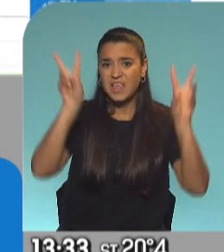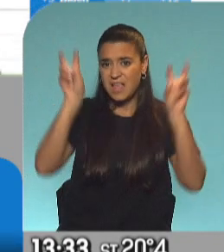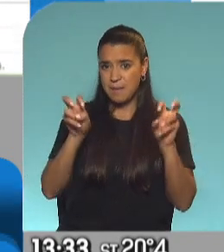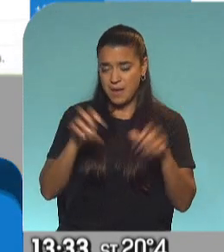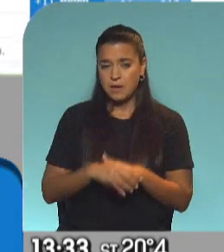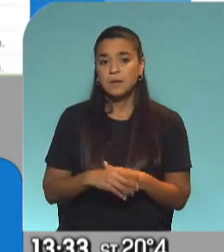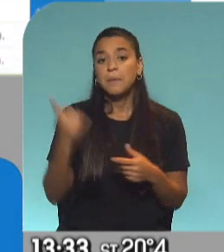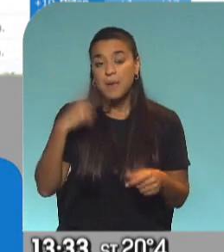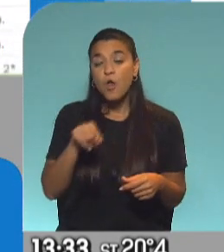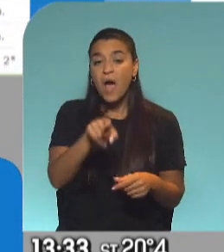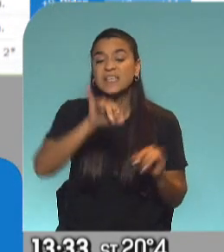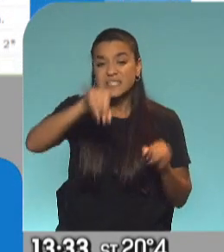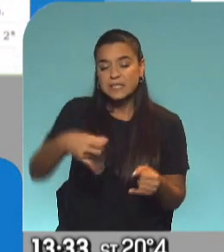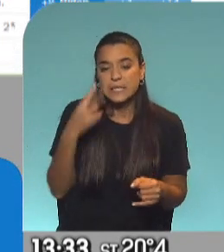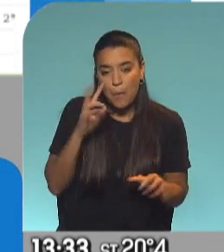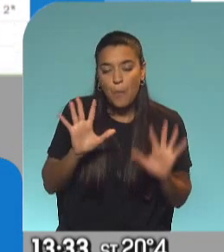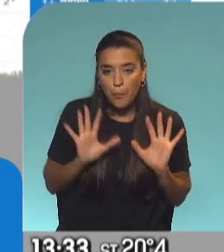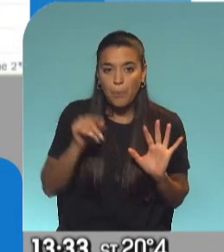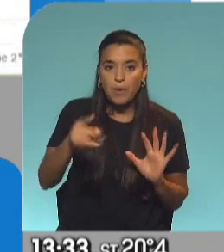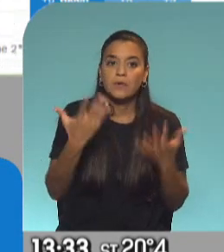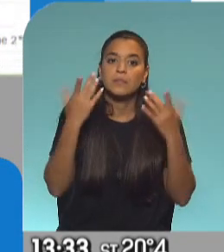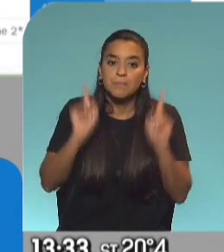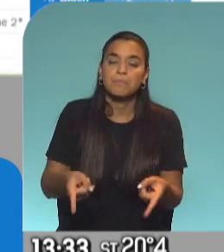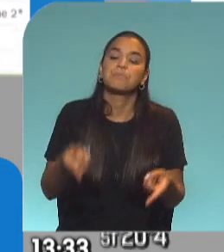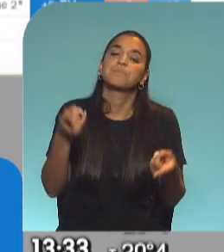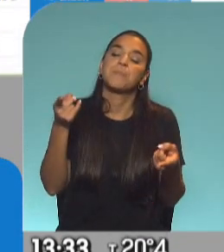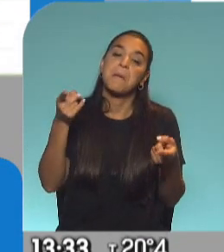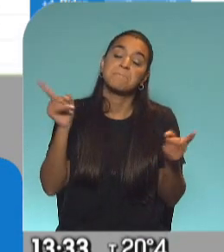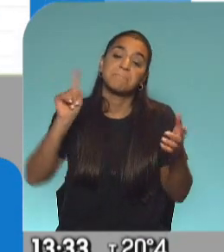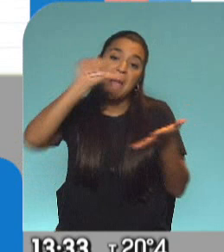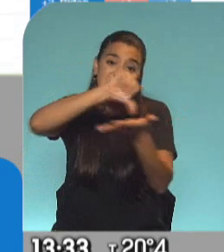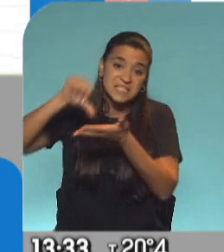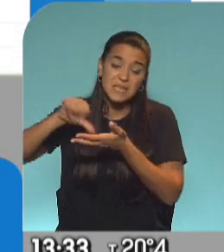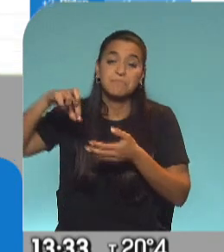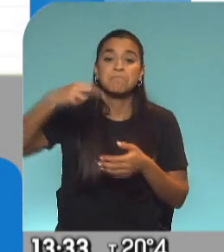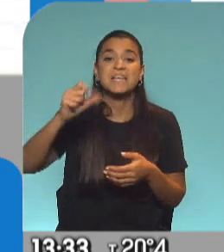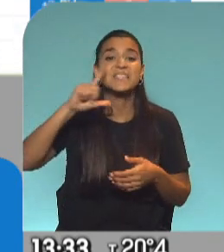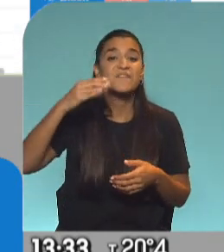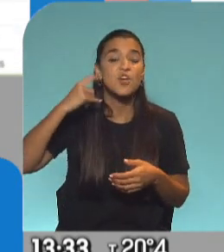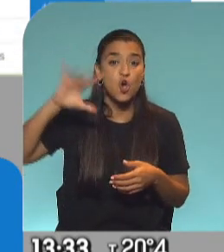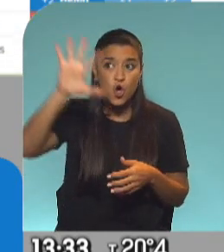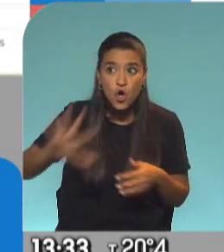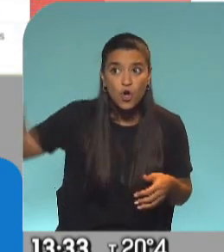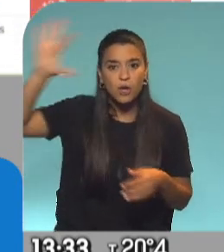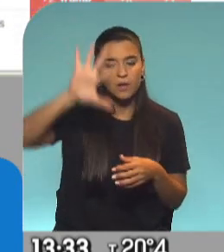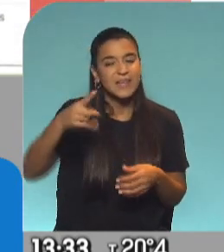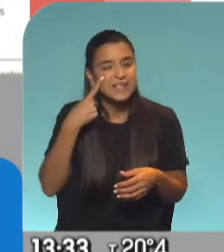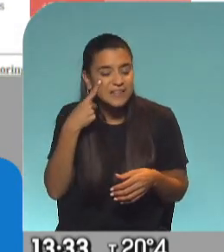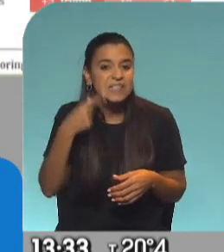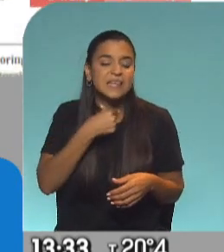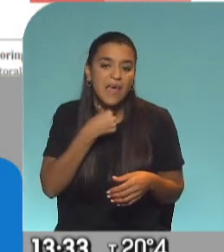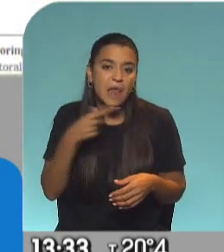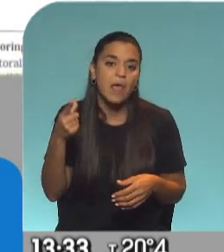aspecto. Pero ahí sí se ve y después, por supuesto, los países del Pacífico van a ser parte de este intento, me imagino